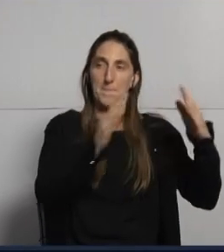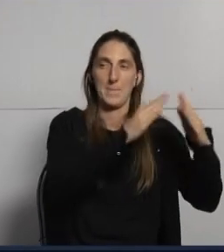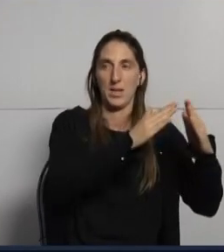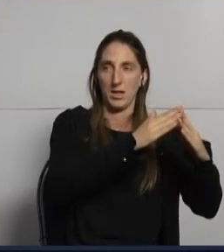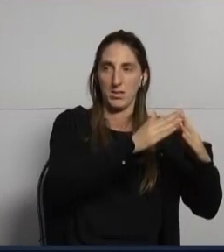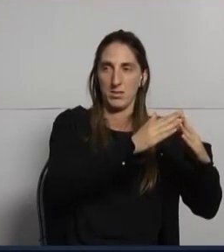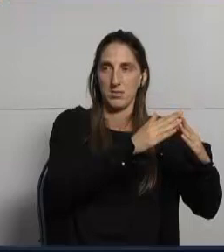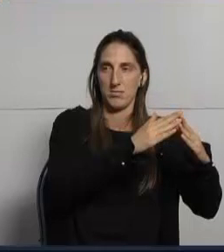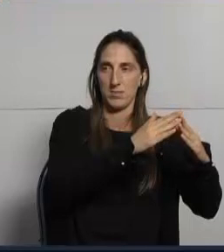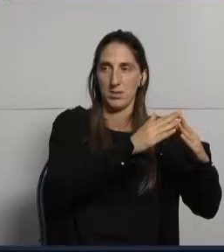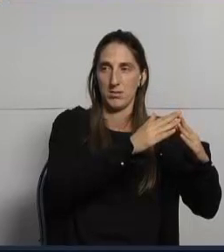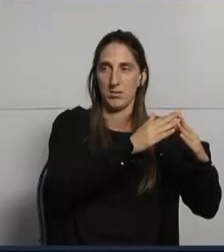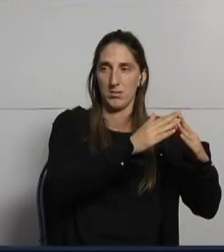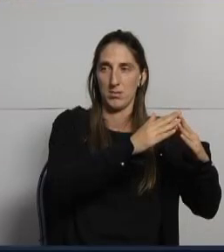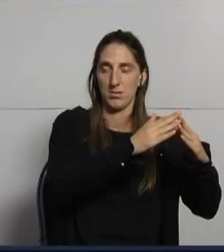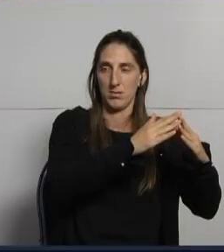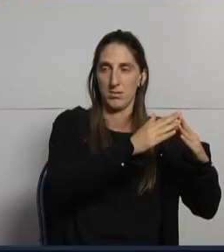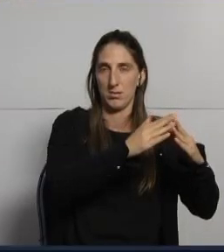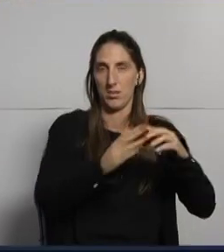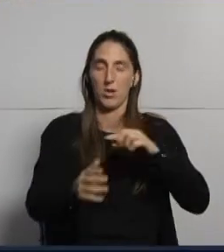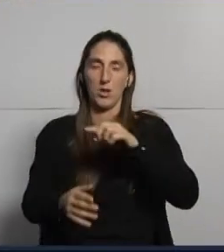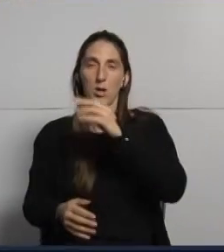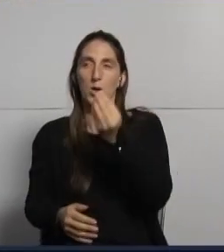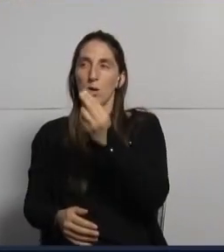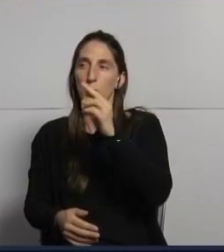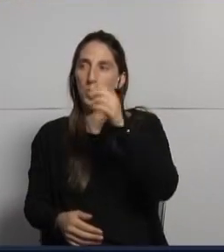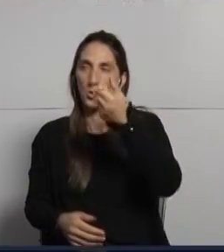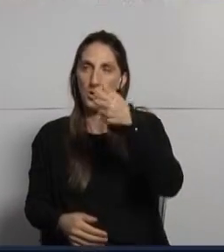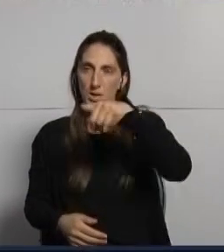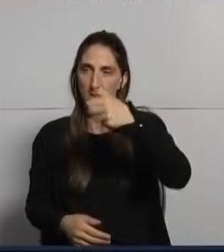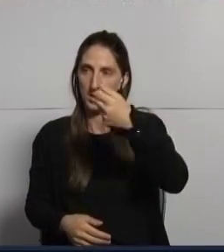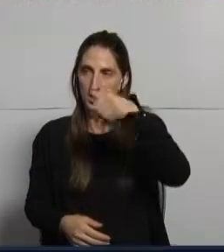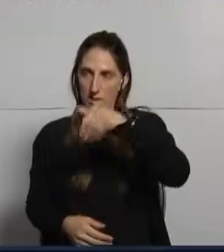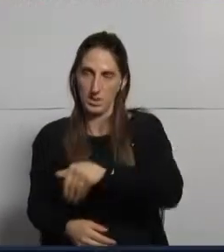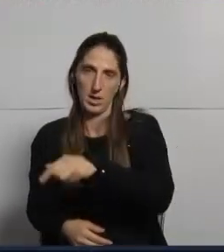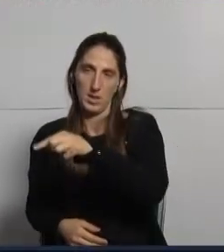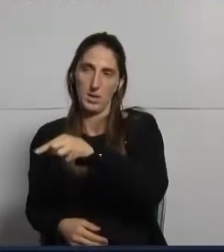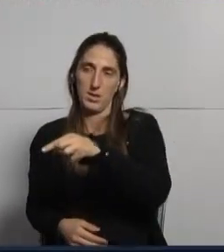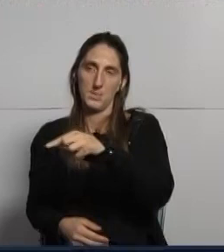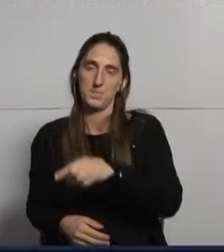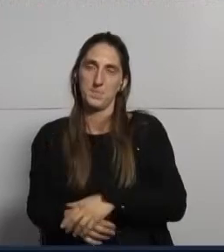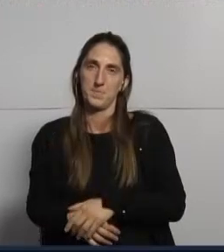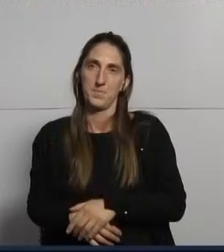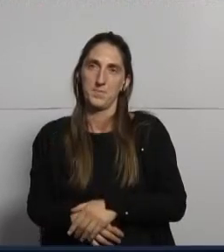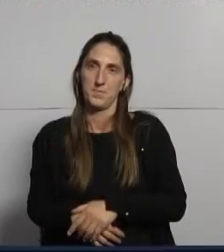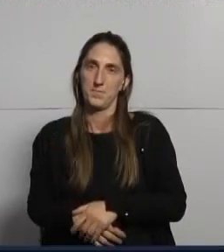casa, o donde queda Quanam, la Universidad Católica, que es donde estudia una de las